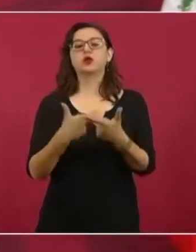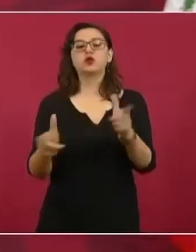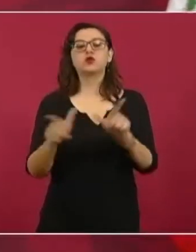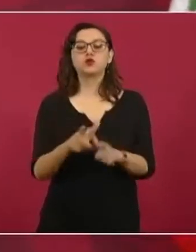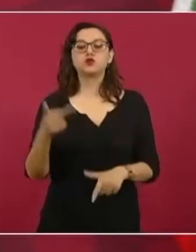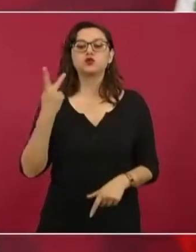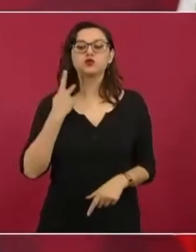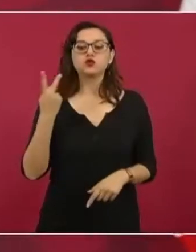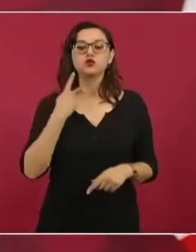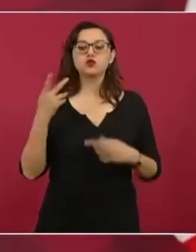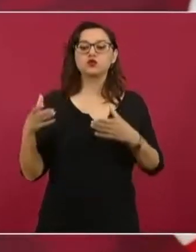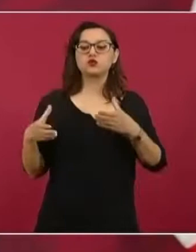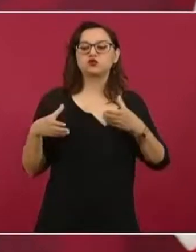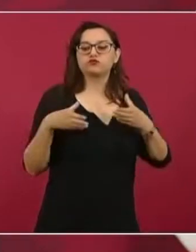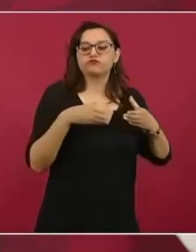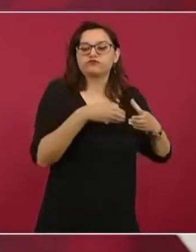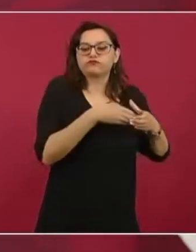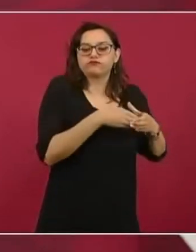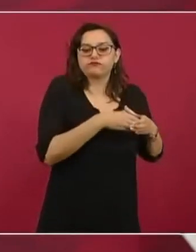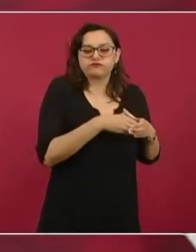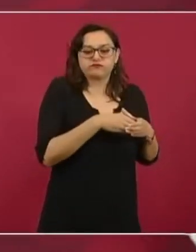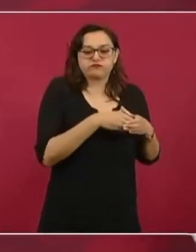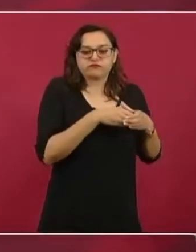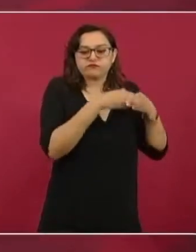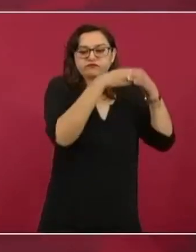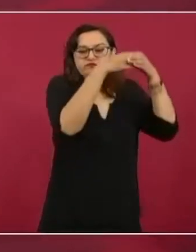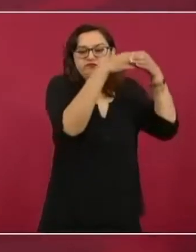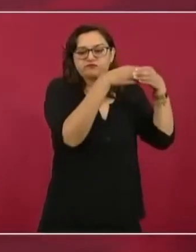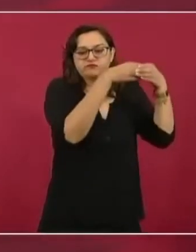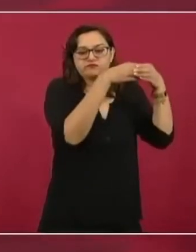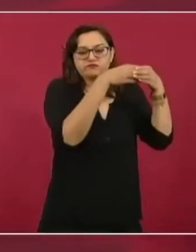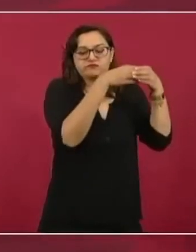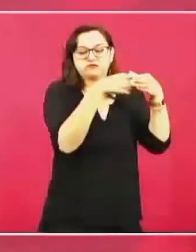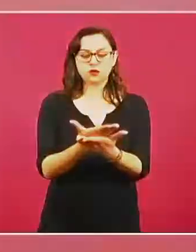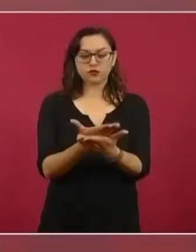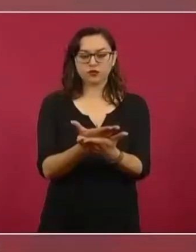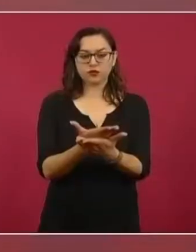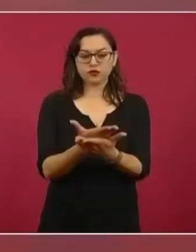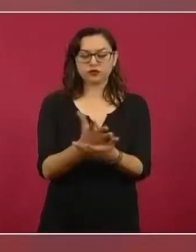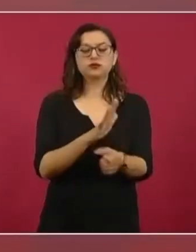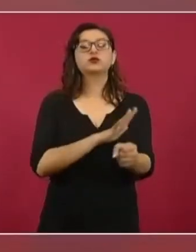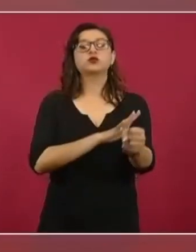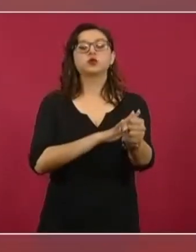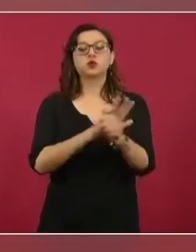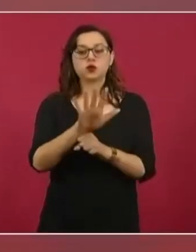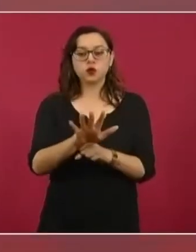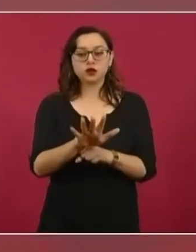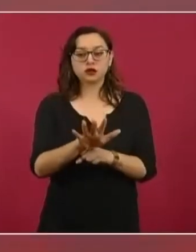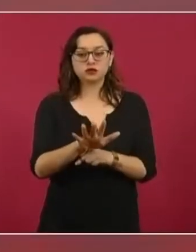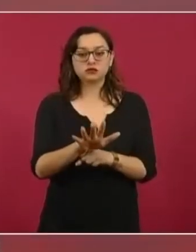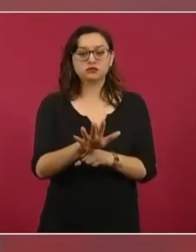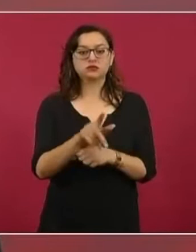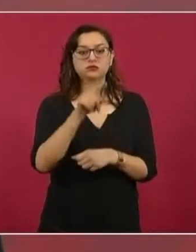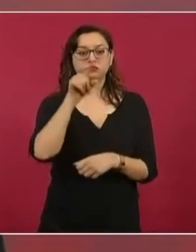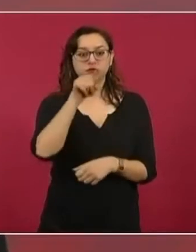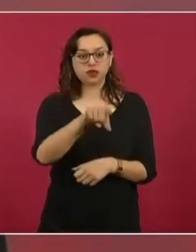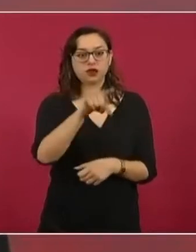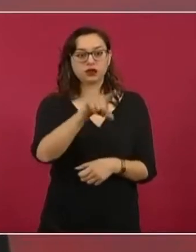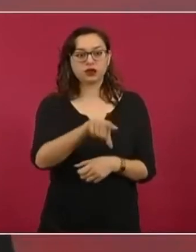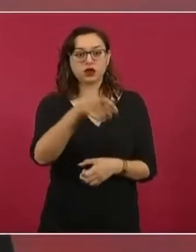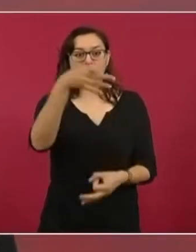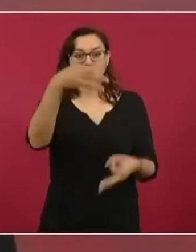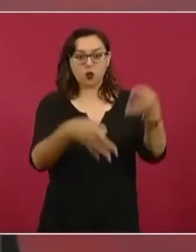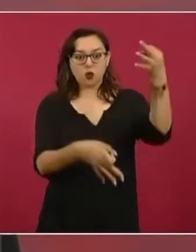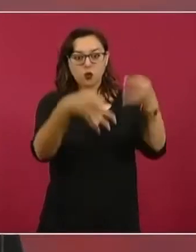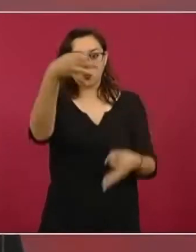arriba, que también ni siquiera son autónomos, que el pueblo elija a los